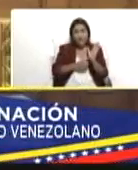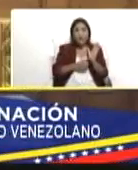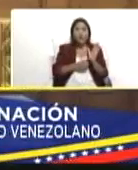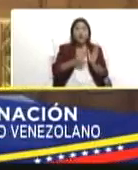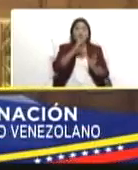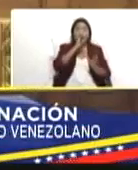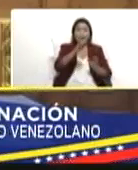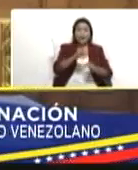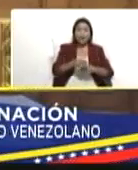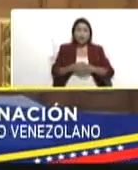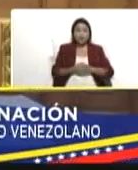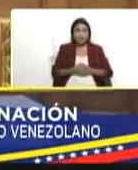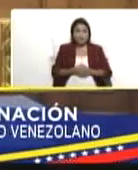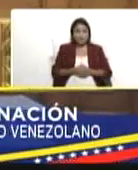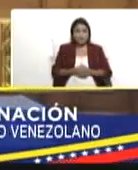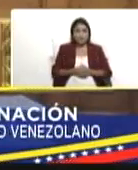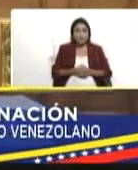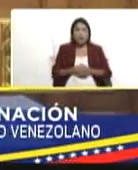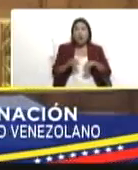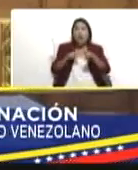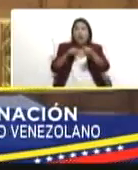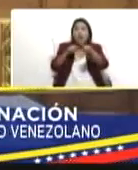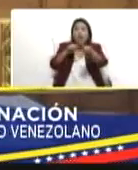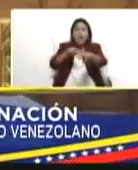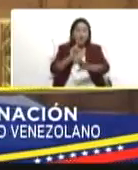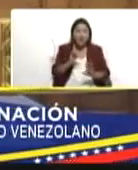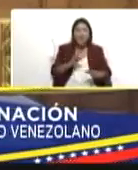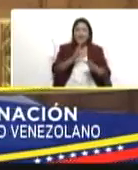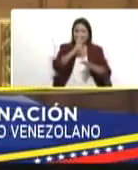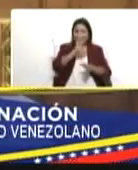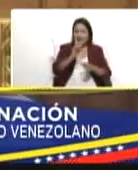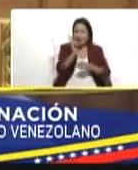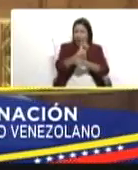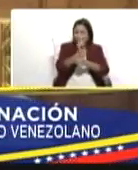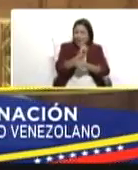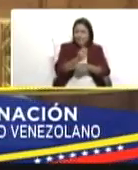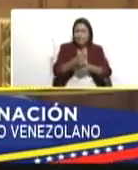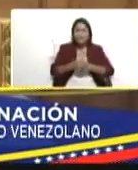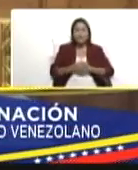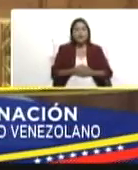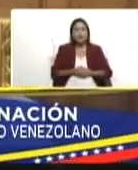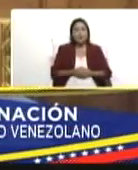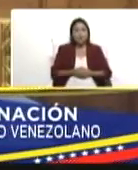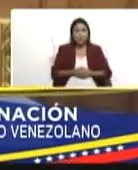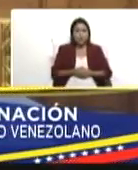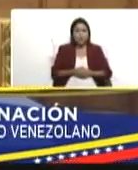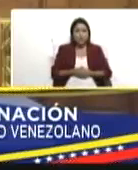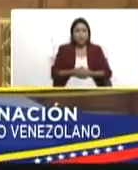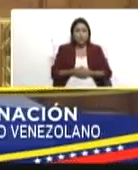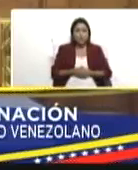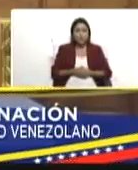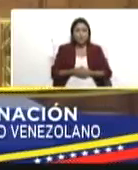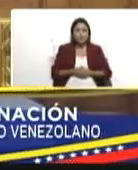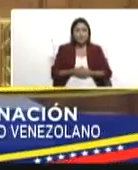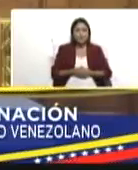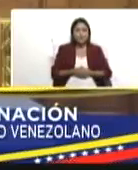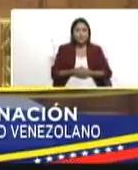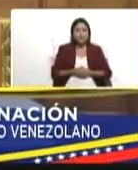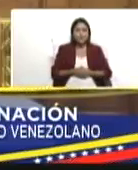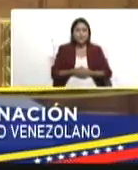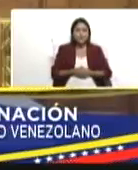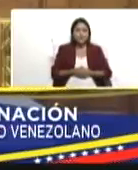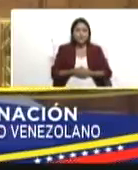tiempo real en tiempo real fíjense este